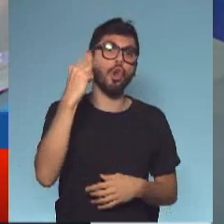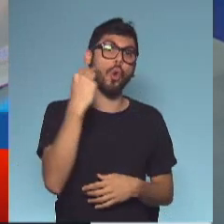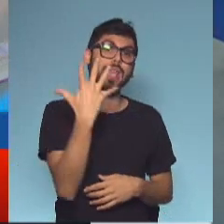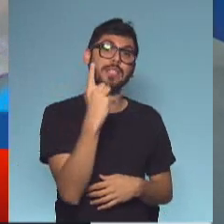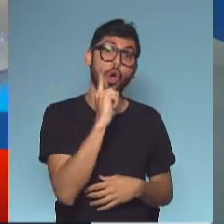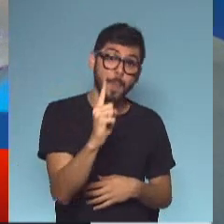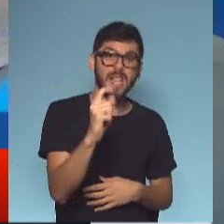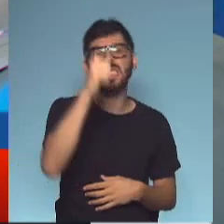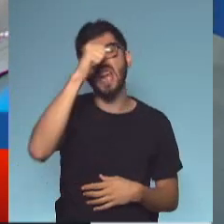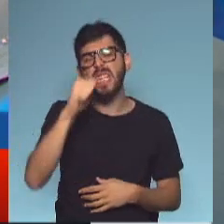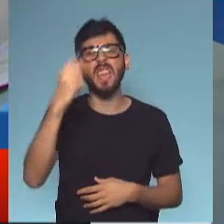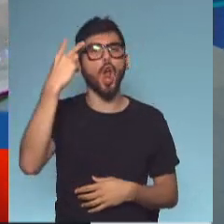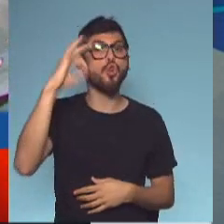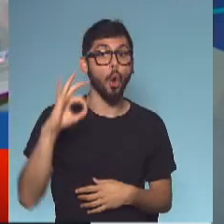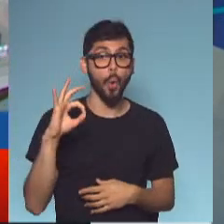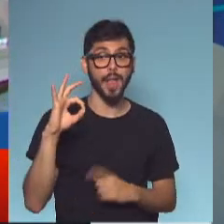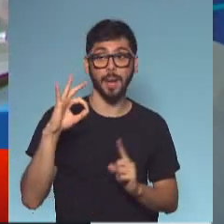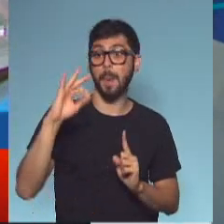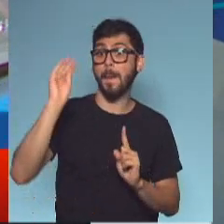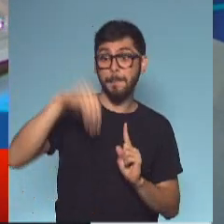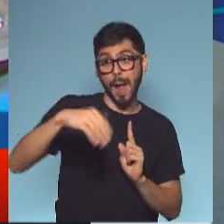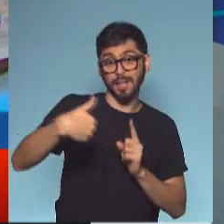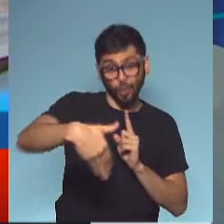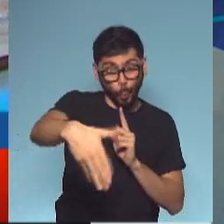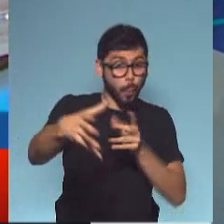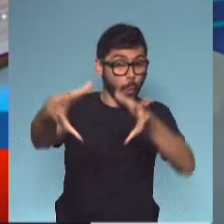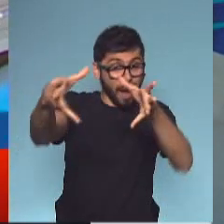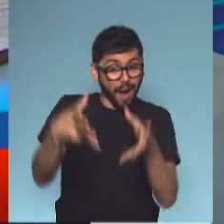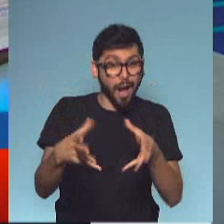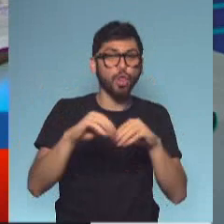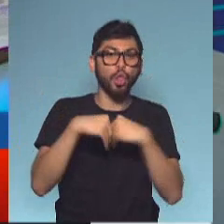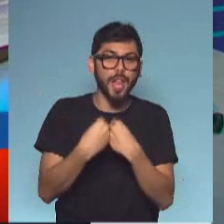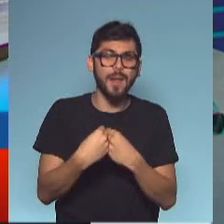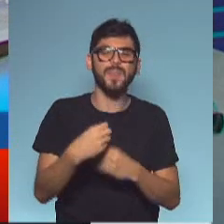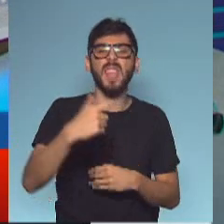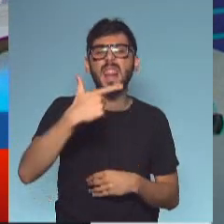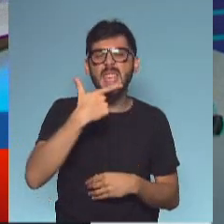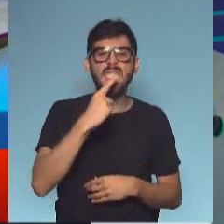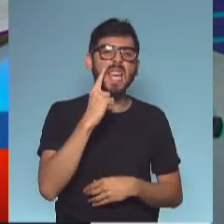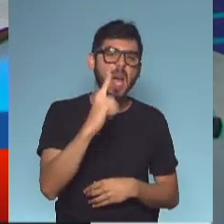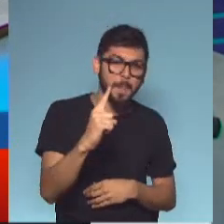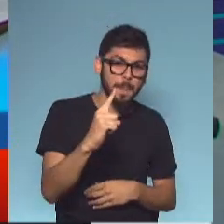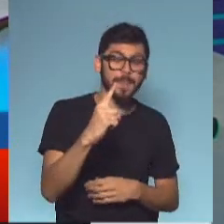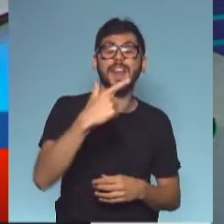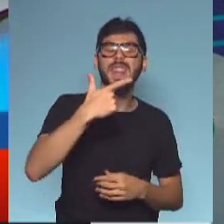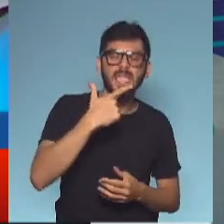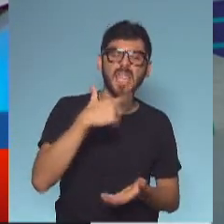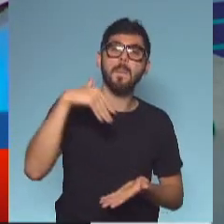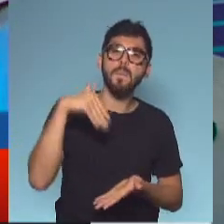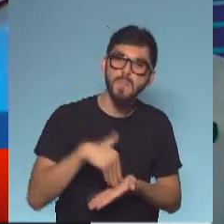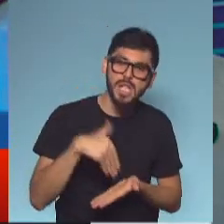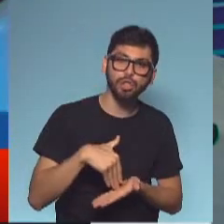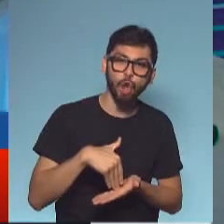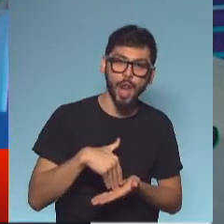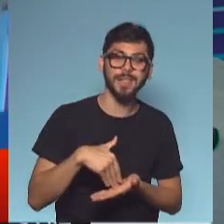12.195.690 vacunas. Con las que llegan, ahora que estas confirmadas, quedaríamos en más de 17 millones de vacunas. Bueno, un buen